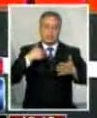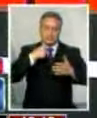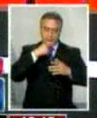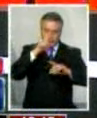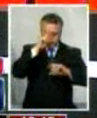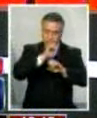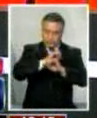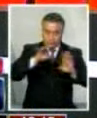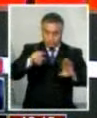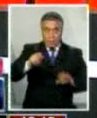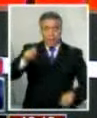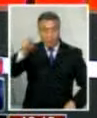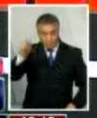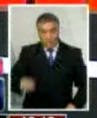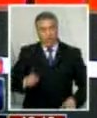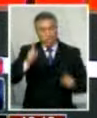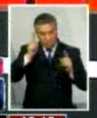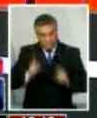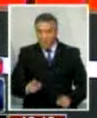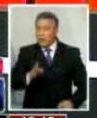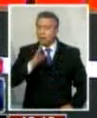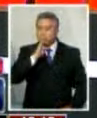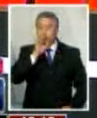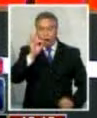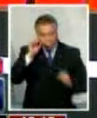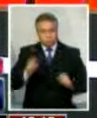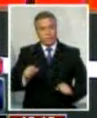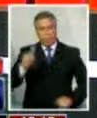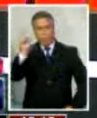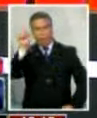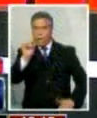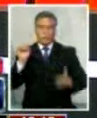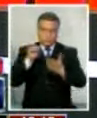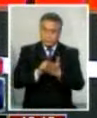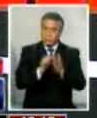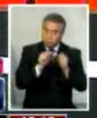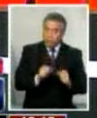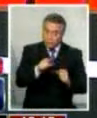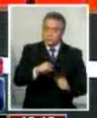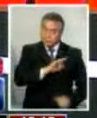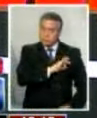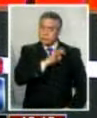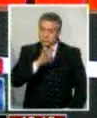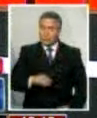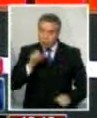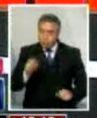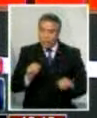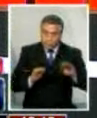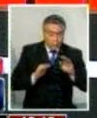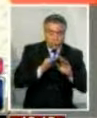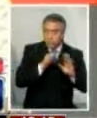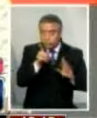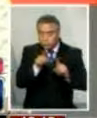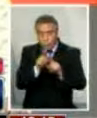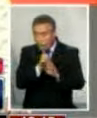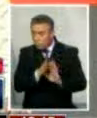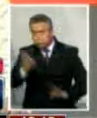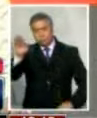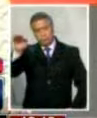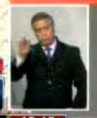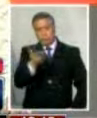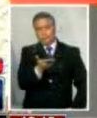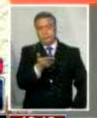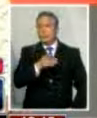es un fallo que debe acatarse, es inapelable o hay alguna sentencia a la que el Estado de Chile pueda recurrir? Es un fallo que